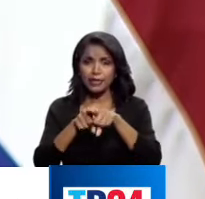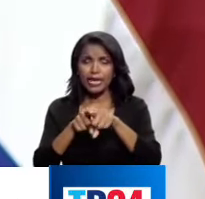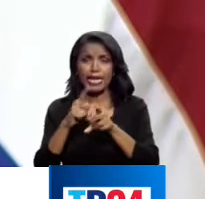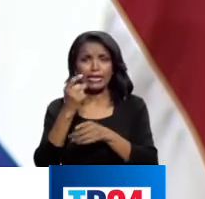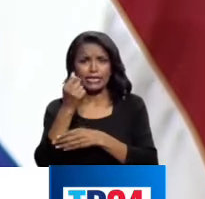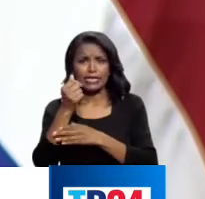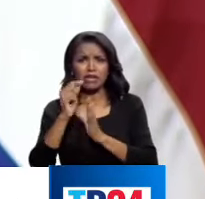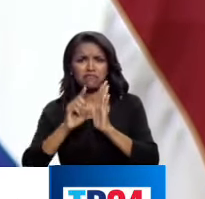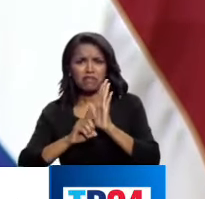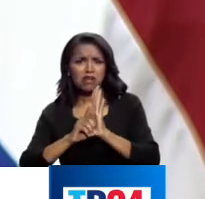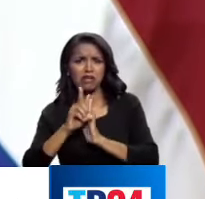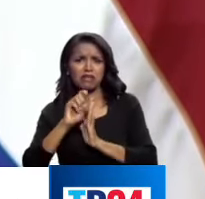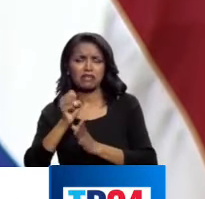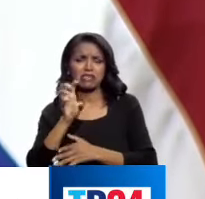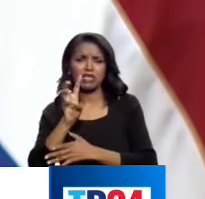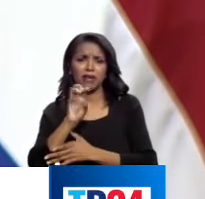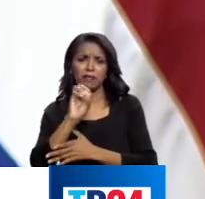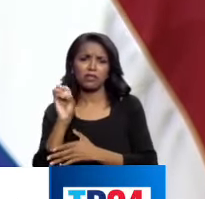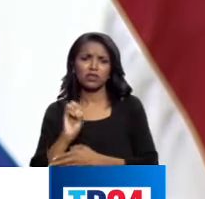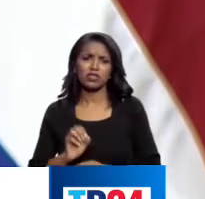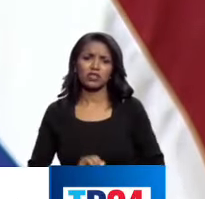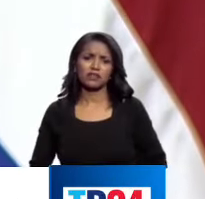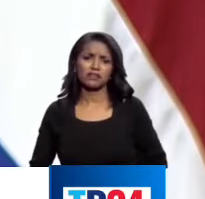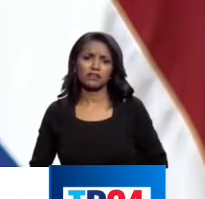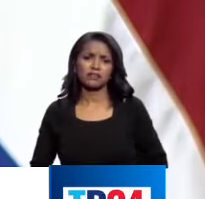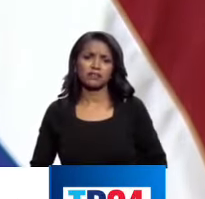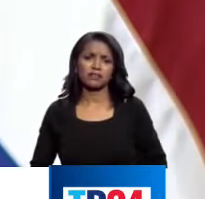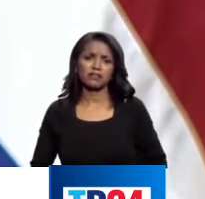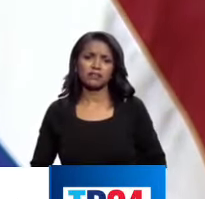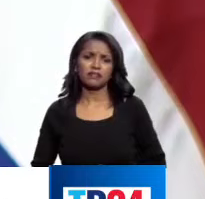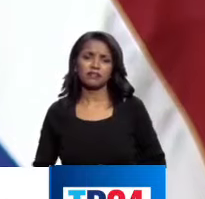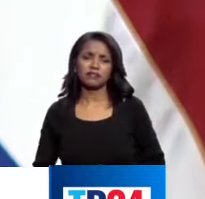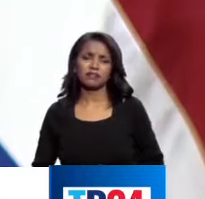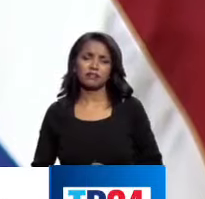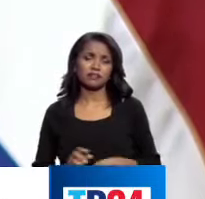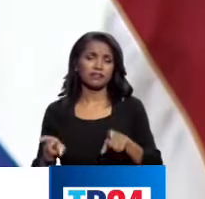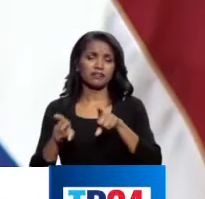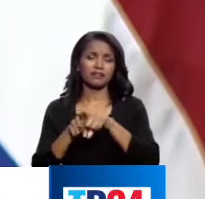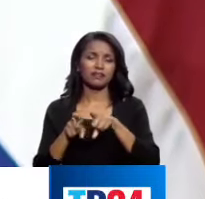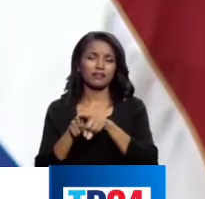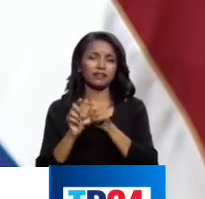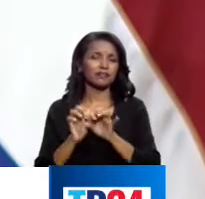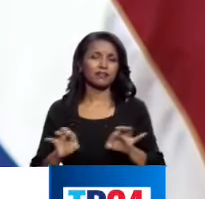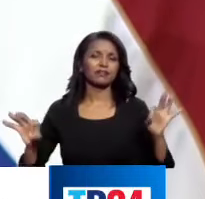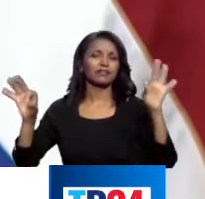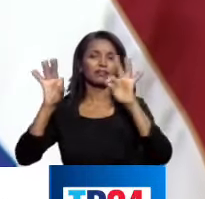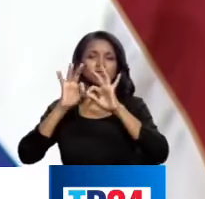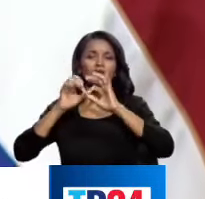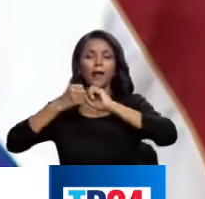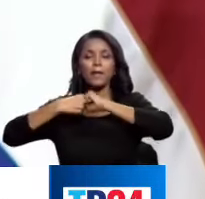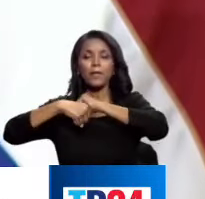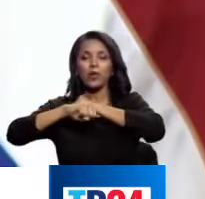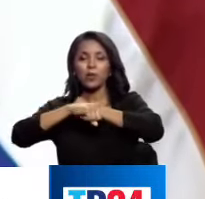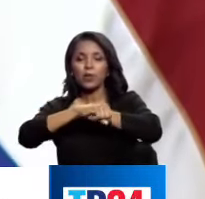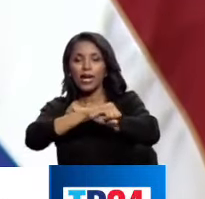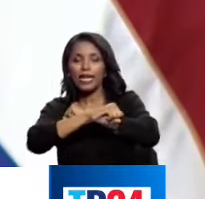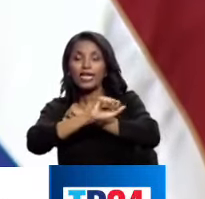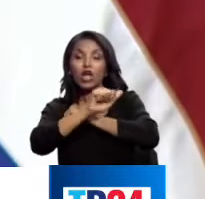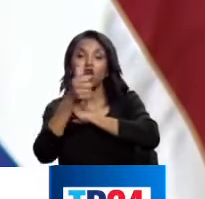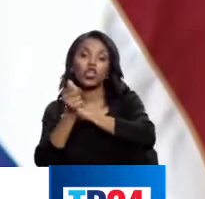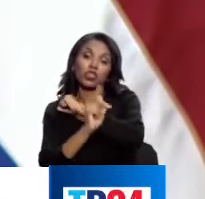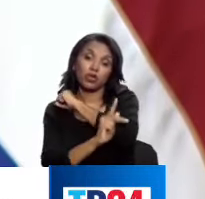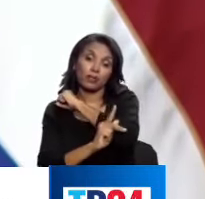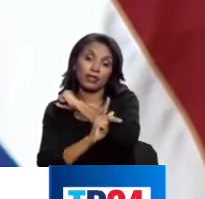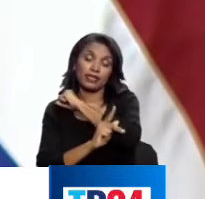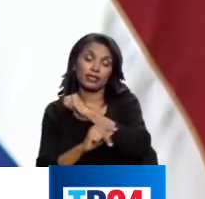se han incrementado en 16%. Pero sin duda, tenemos que promovernos internacionalmente, y la mejor manera de promovernos internacionalmente es